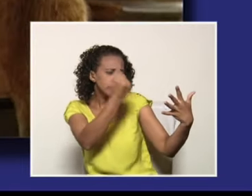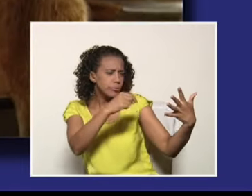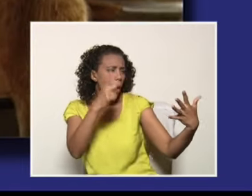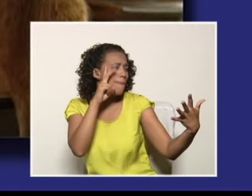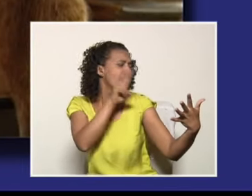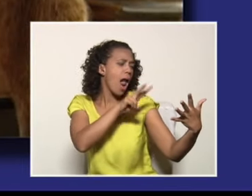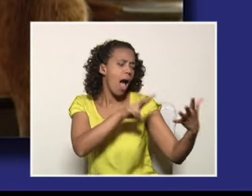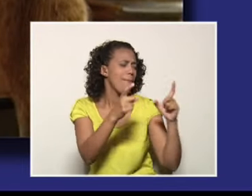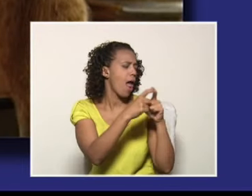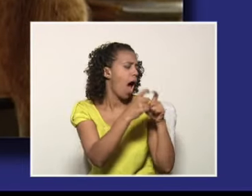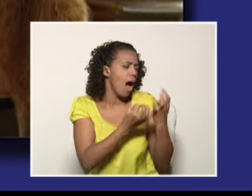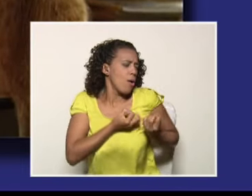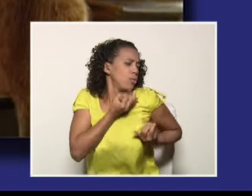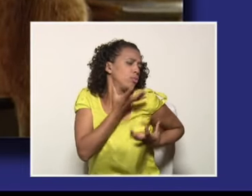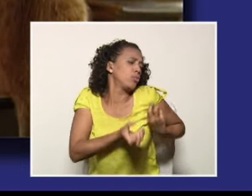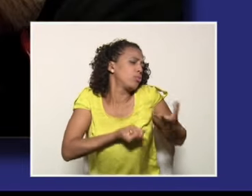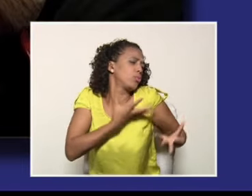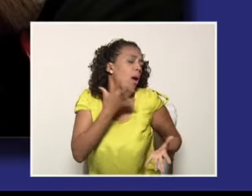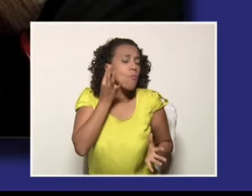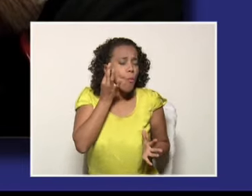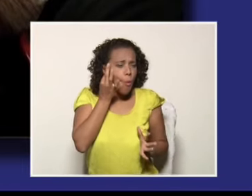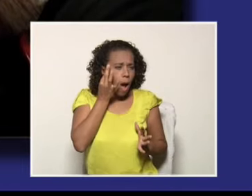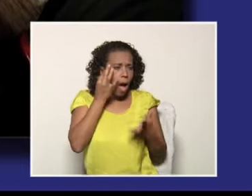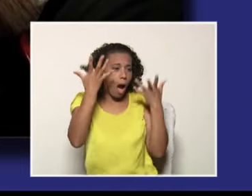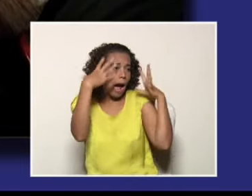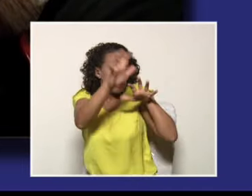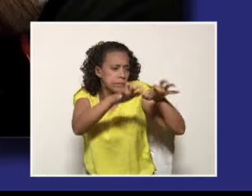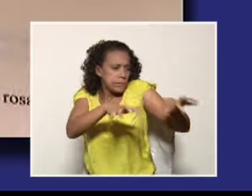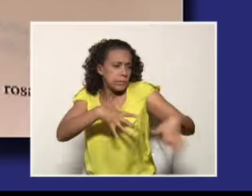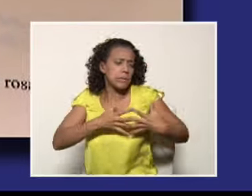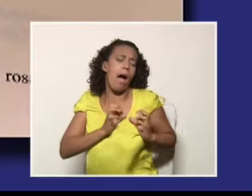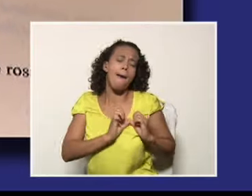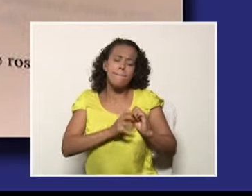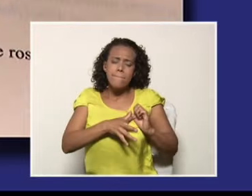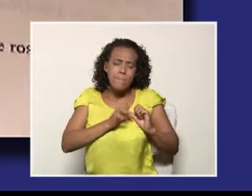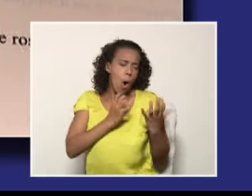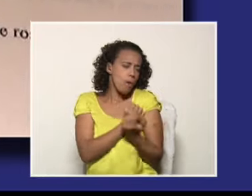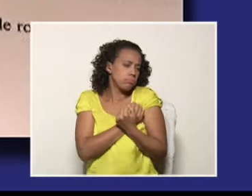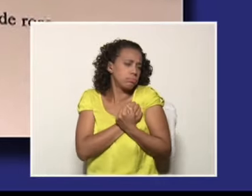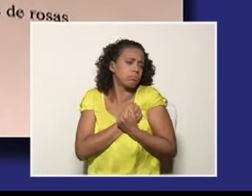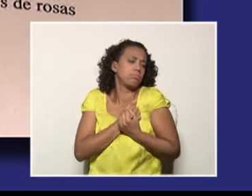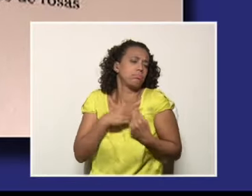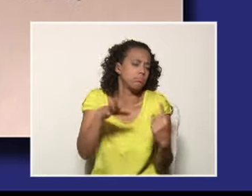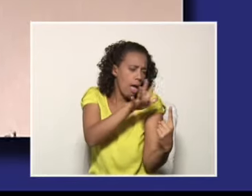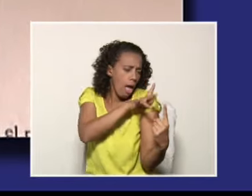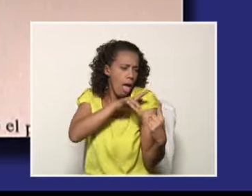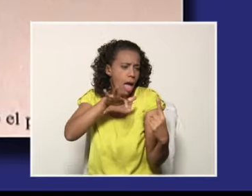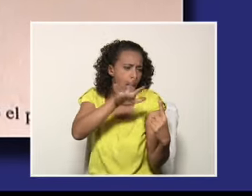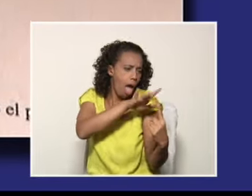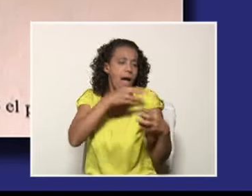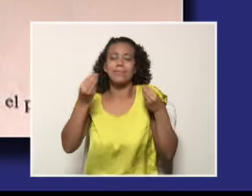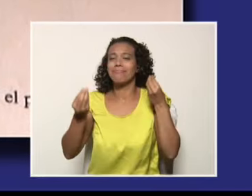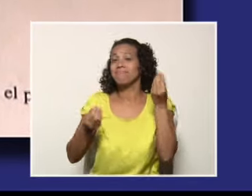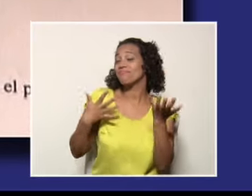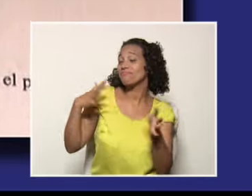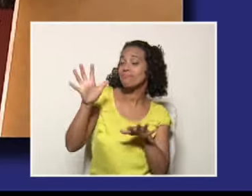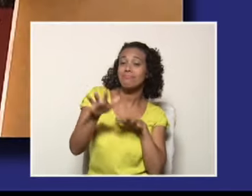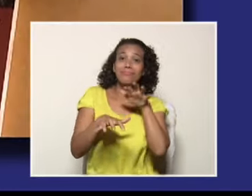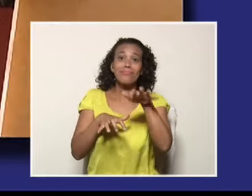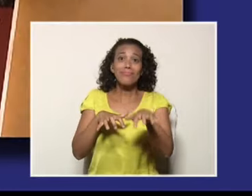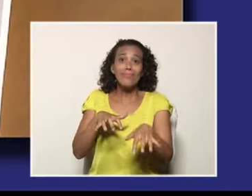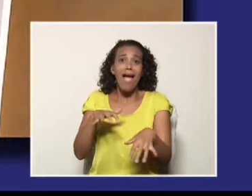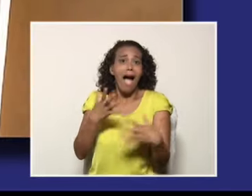su exploración de lo femenino, ese desgarro del amor y la cotidianidad de la muerte.